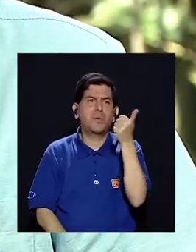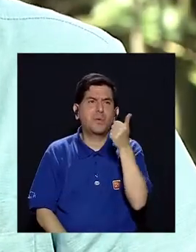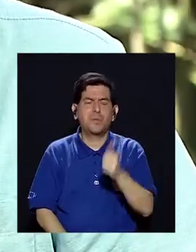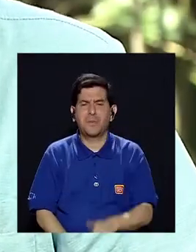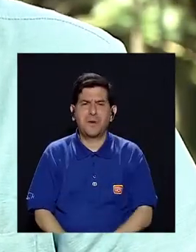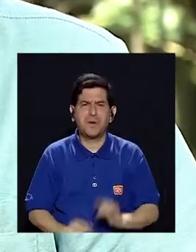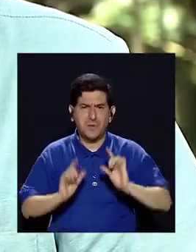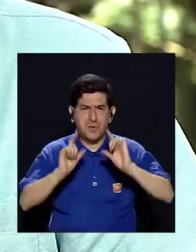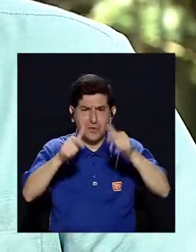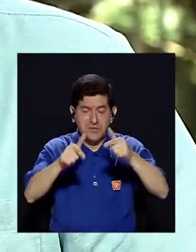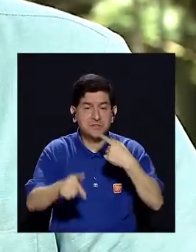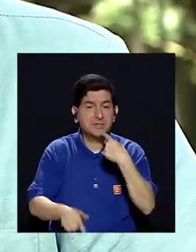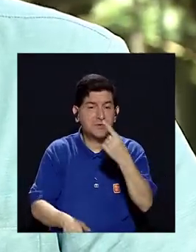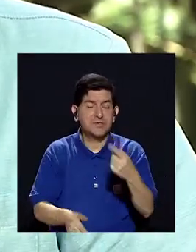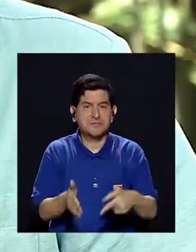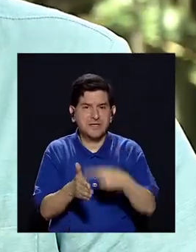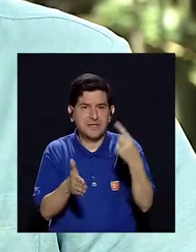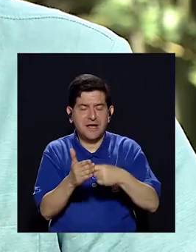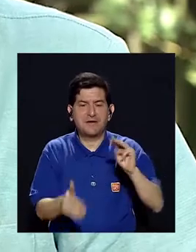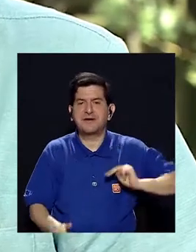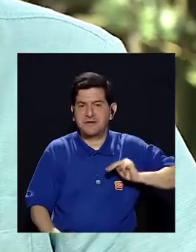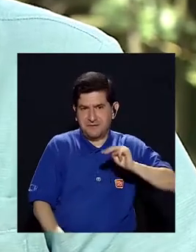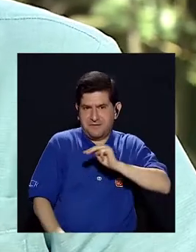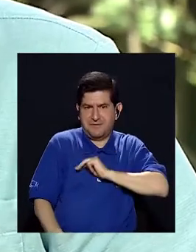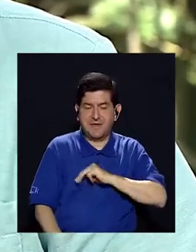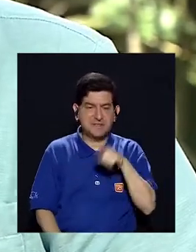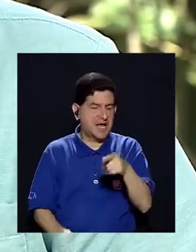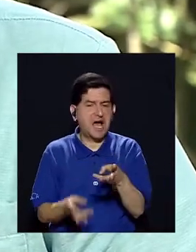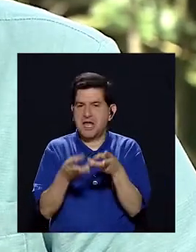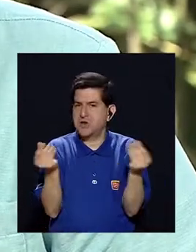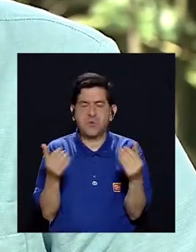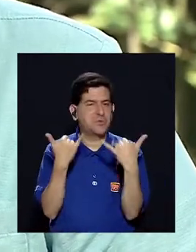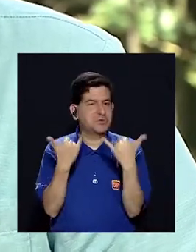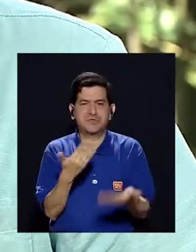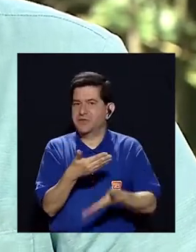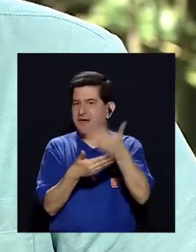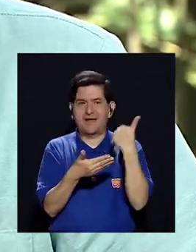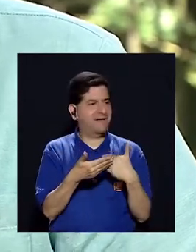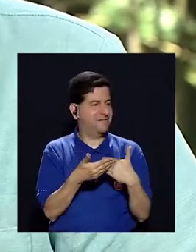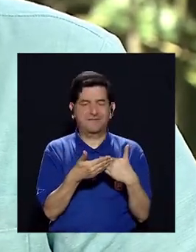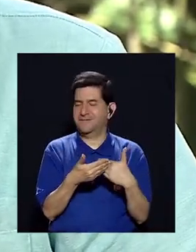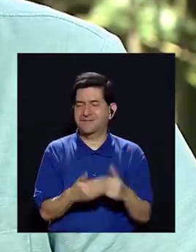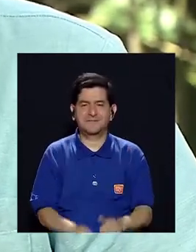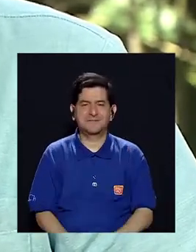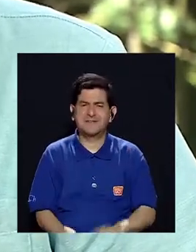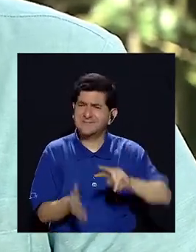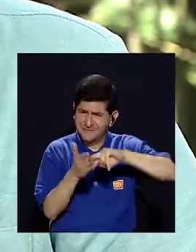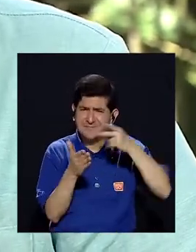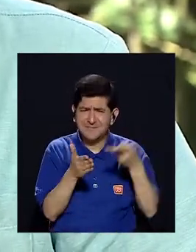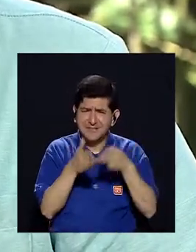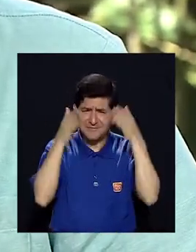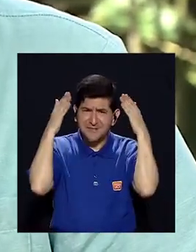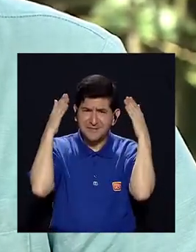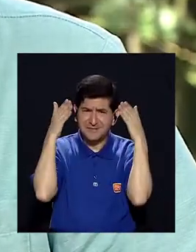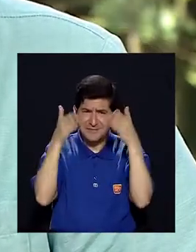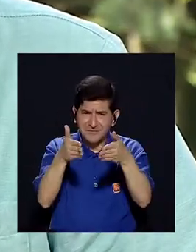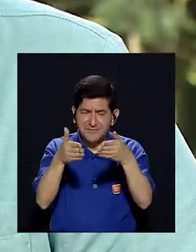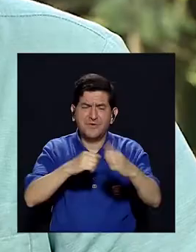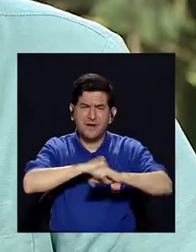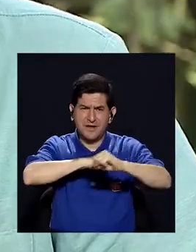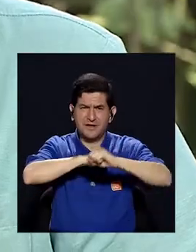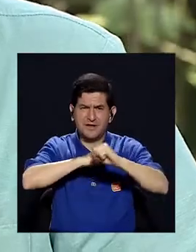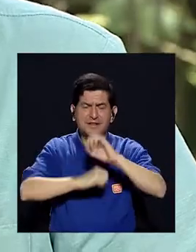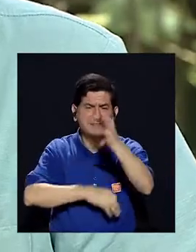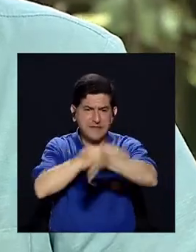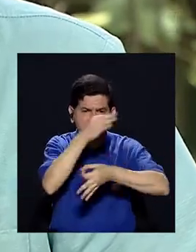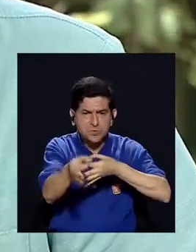mejores residuos, y nosotros lo decimos muchas veces en el ministerio, el mejor residuo es el que no se produce. Entonces, hacia eso va esta